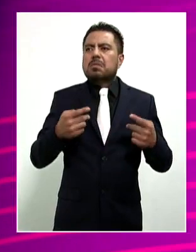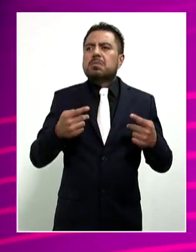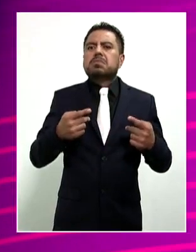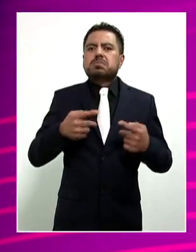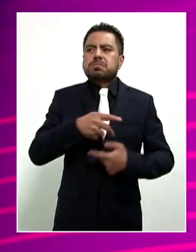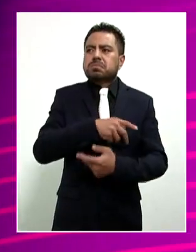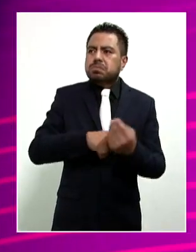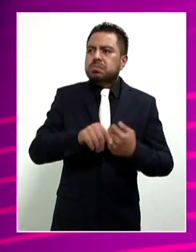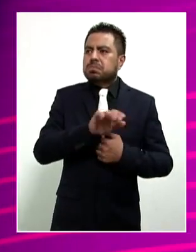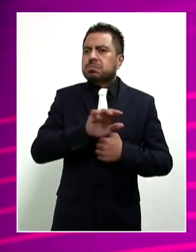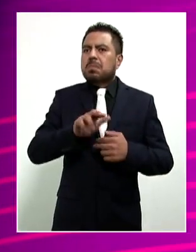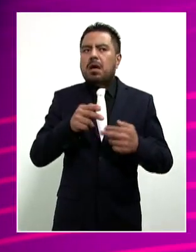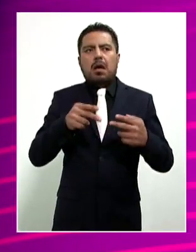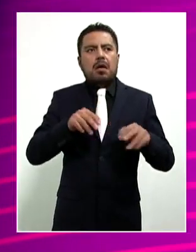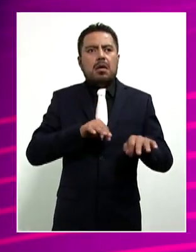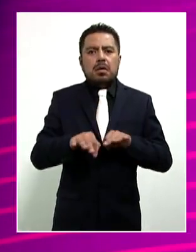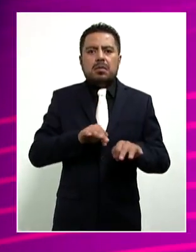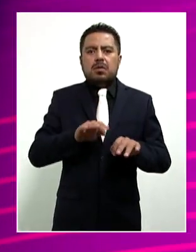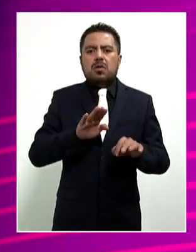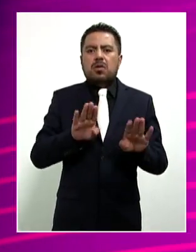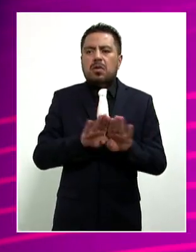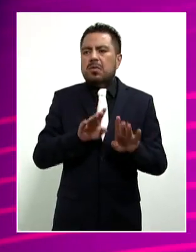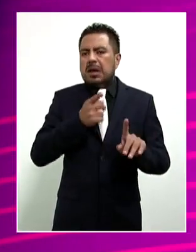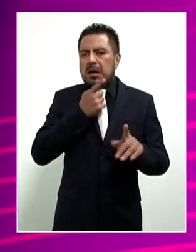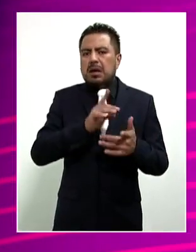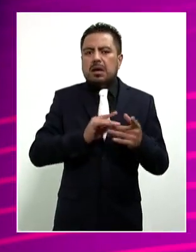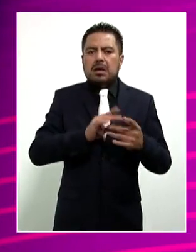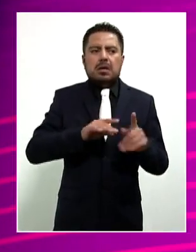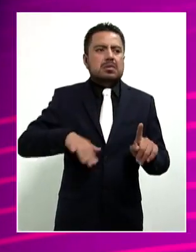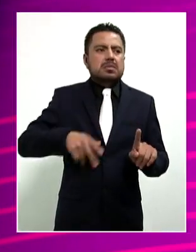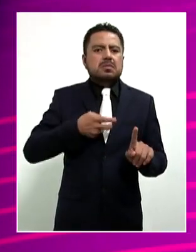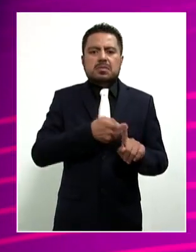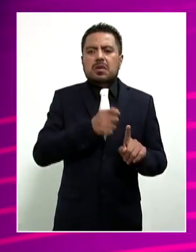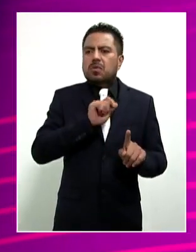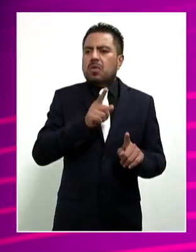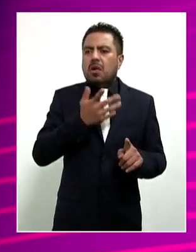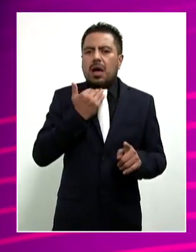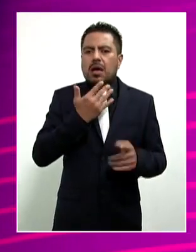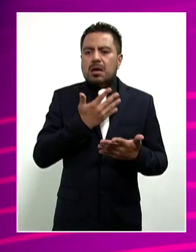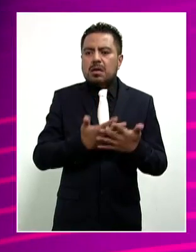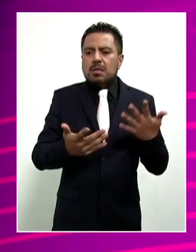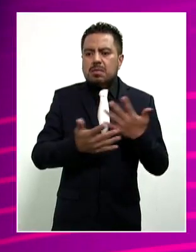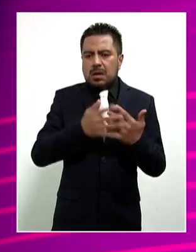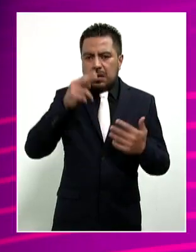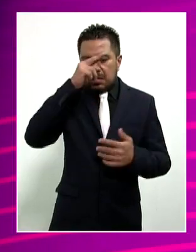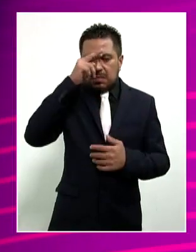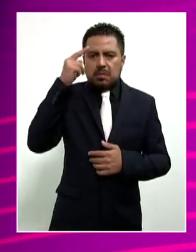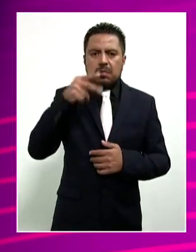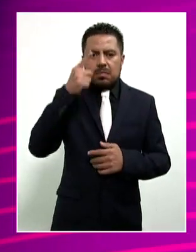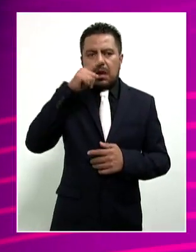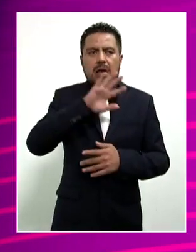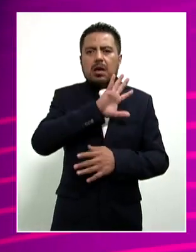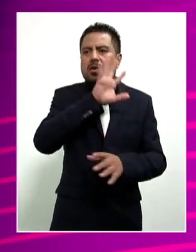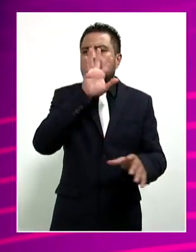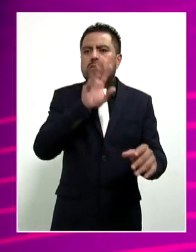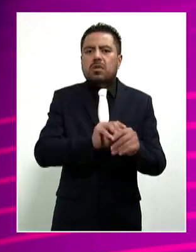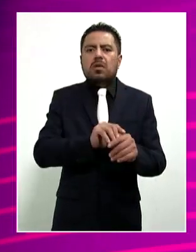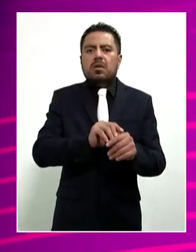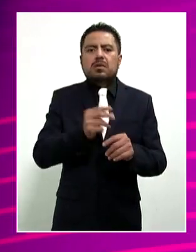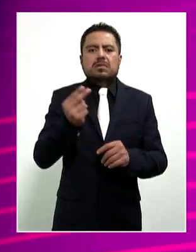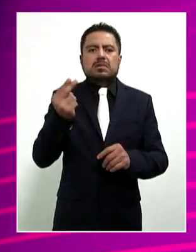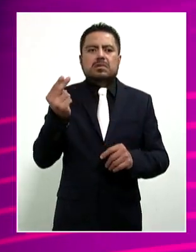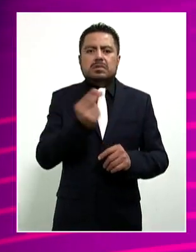laboral, precisamente como estaba indicando, porque no hay mano de obra mexicana para todos los vacantes